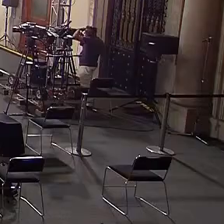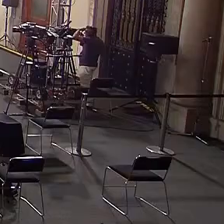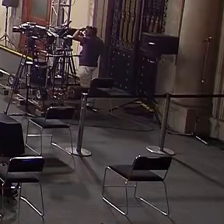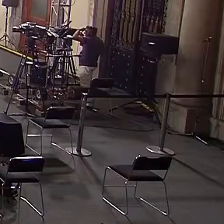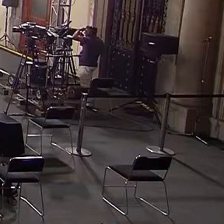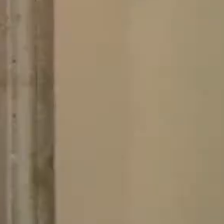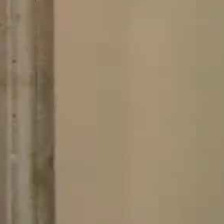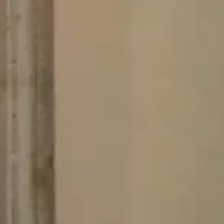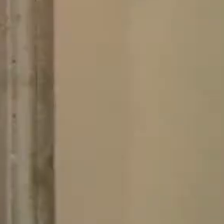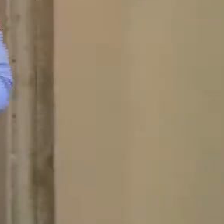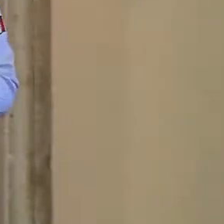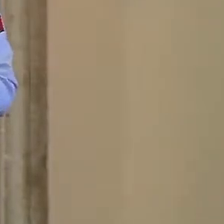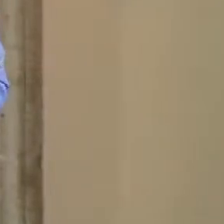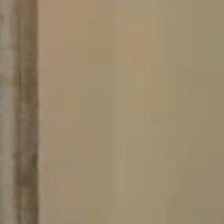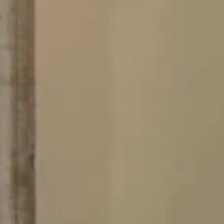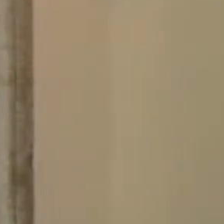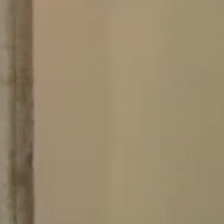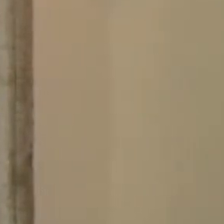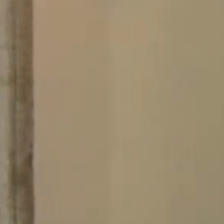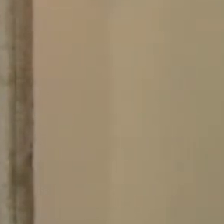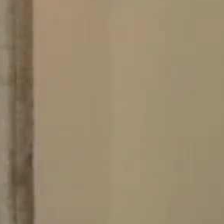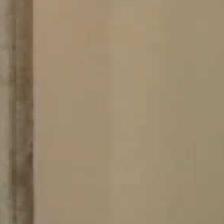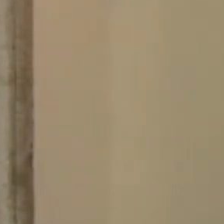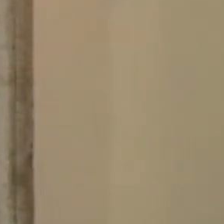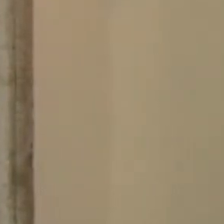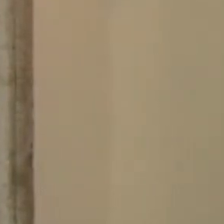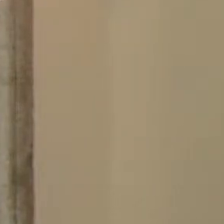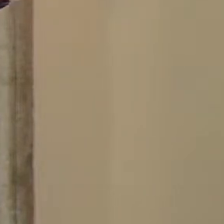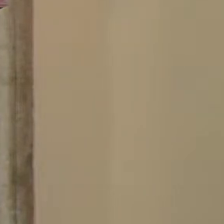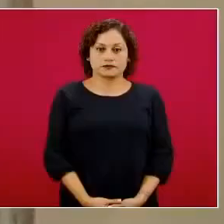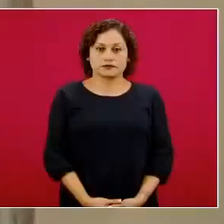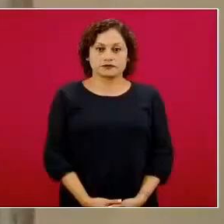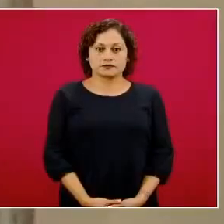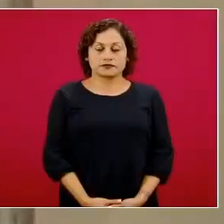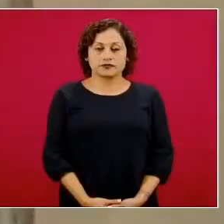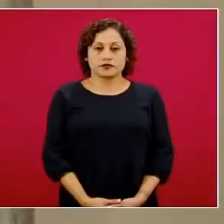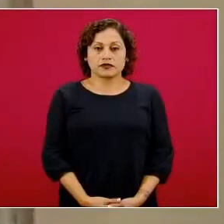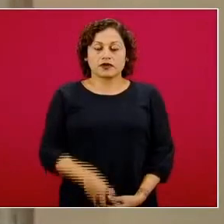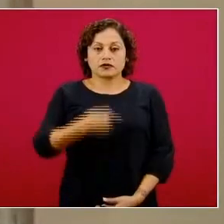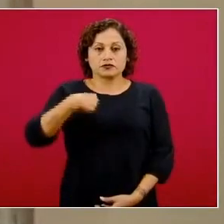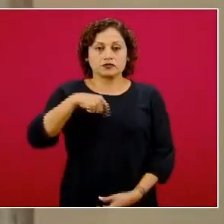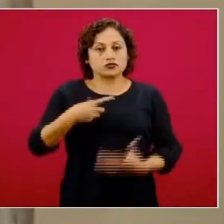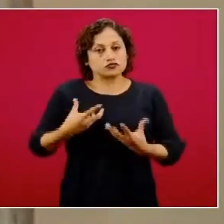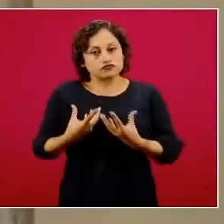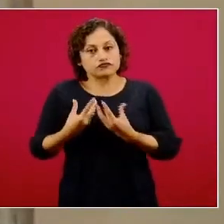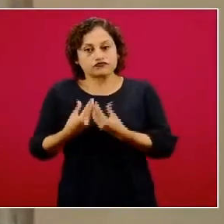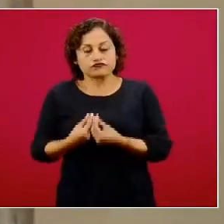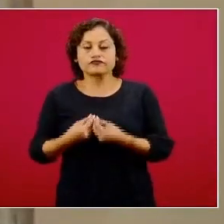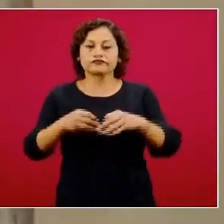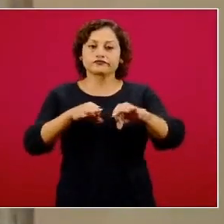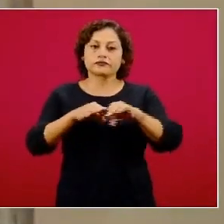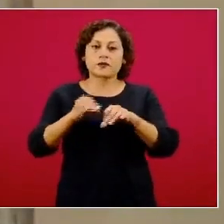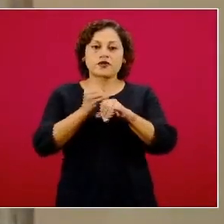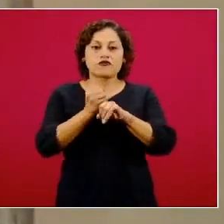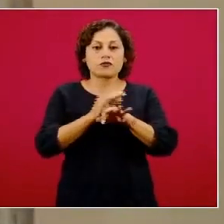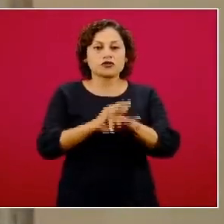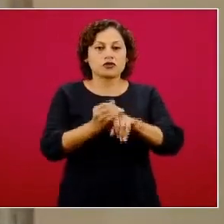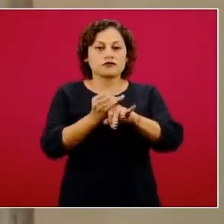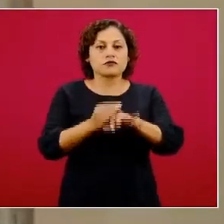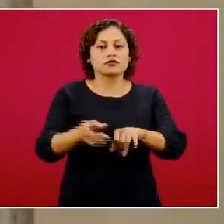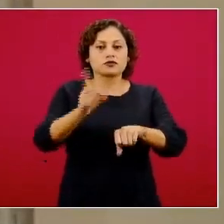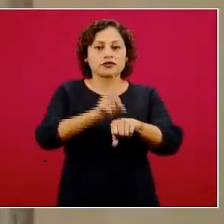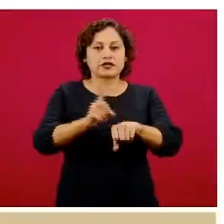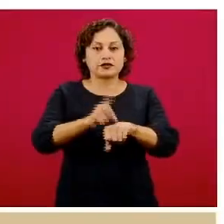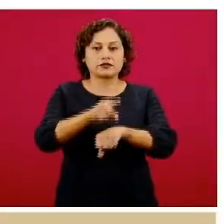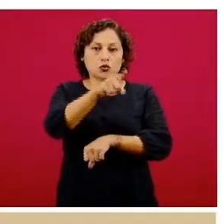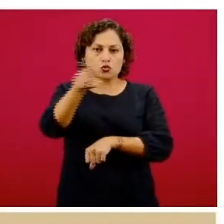con el área de la Dirección de Información Epidemiológica. Trabajamos el comunicado diario pues que ustedes tienen